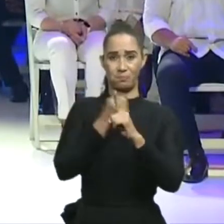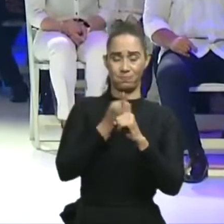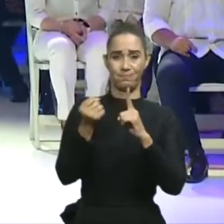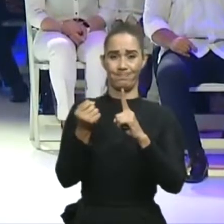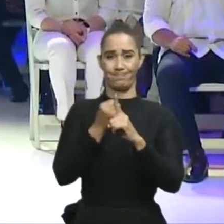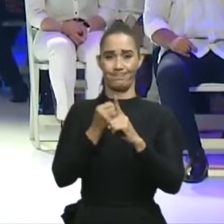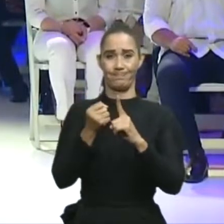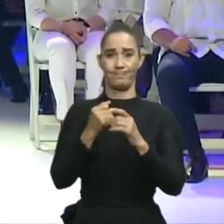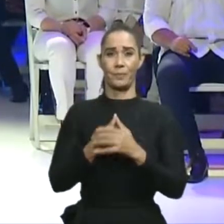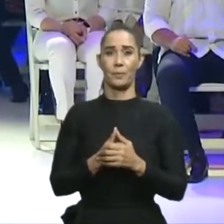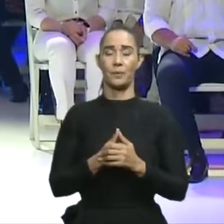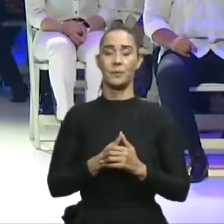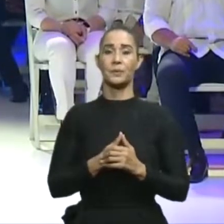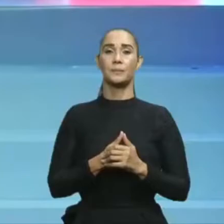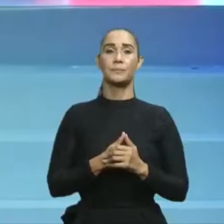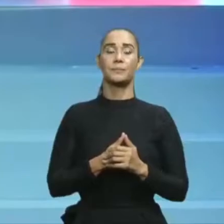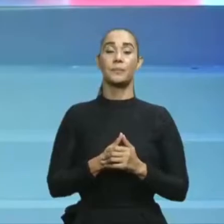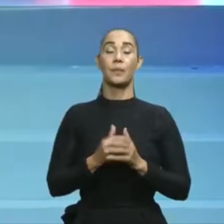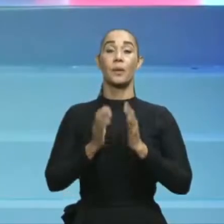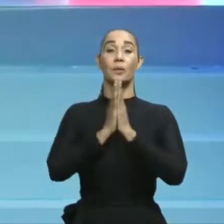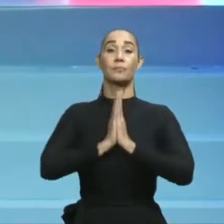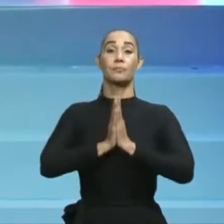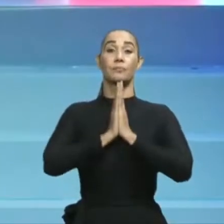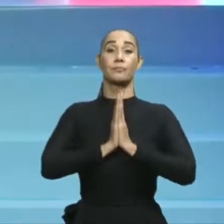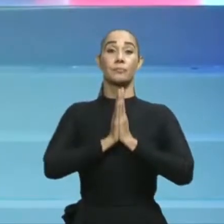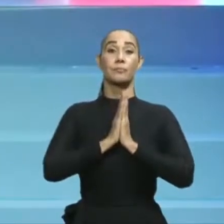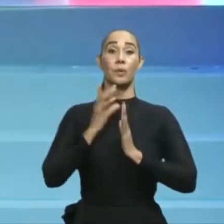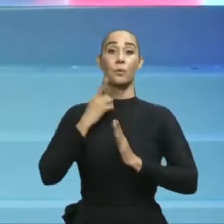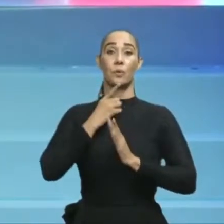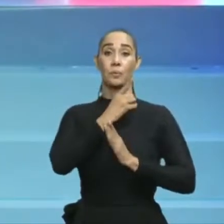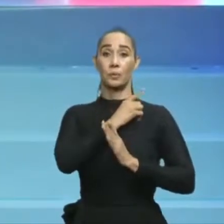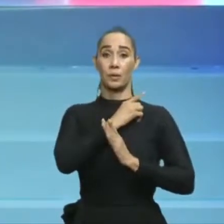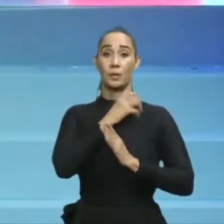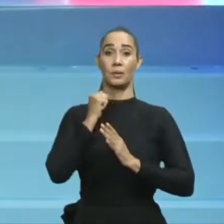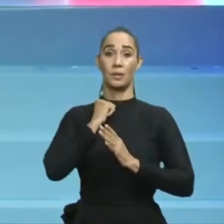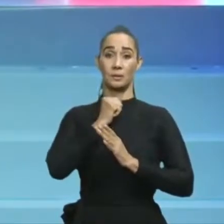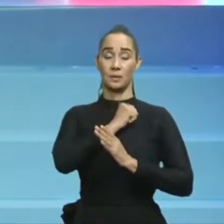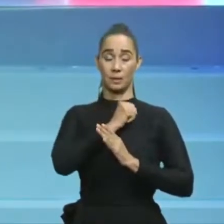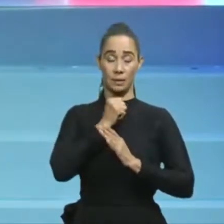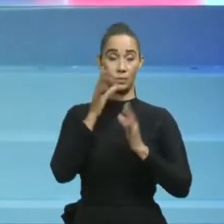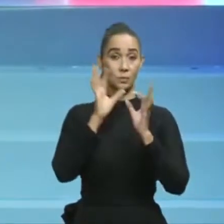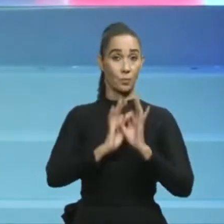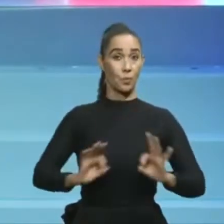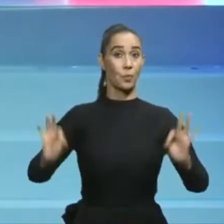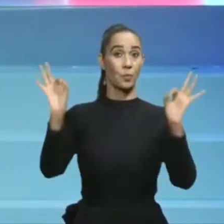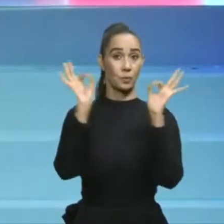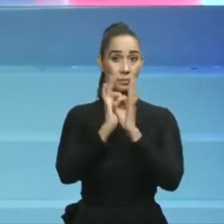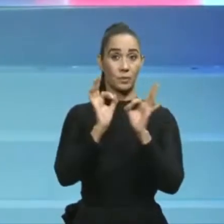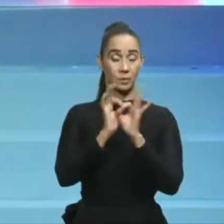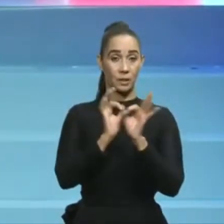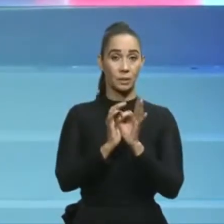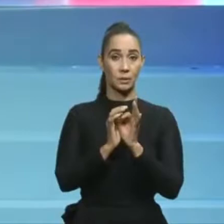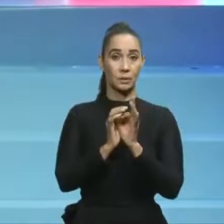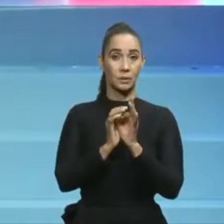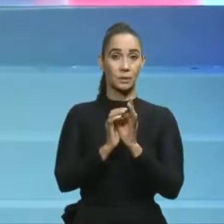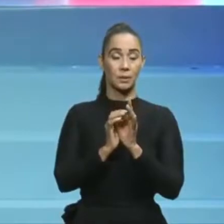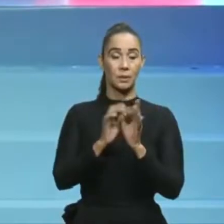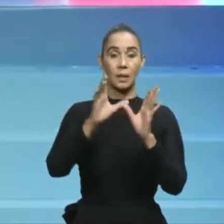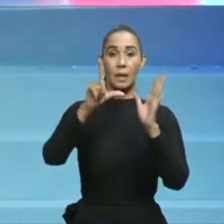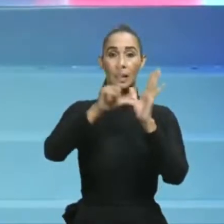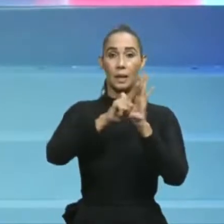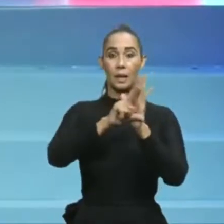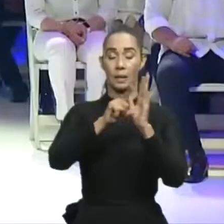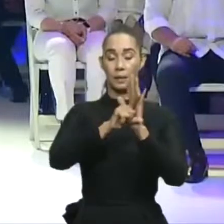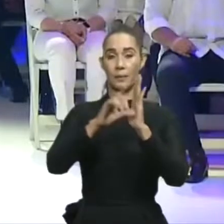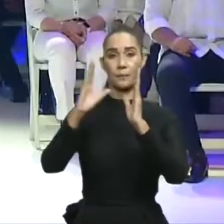y eso le pido a ambas cámaras es muy importante sacar adelante lo antes posible la ley